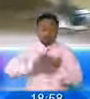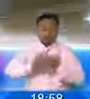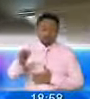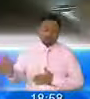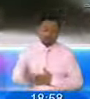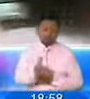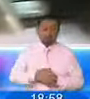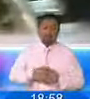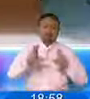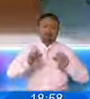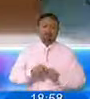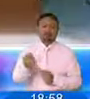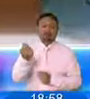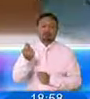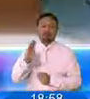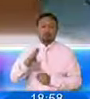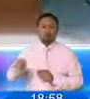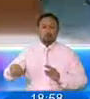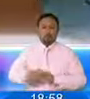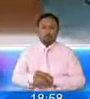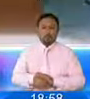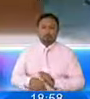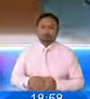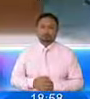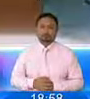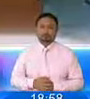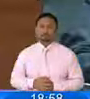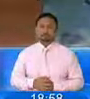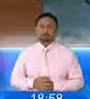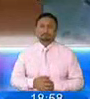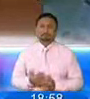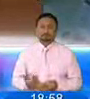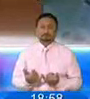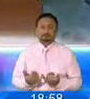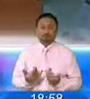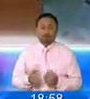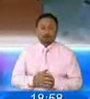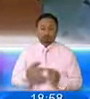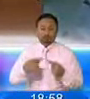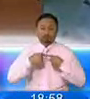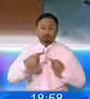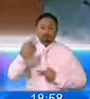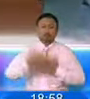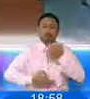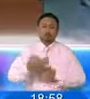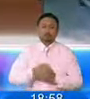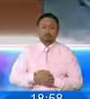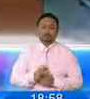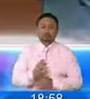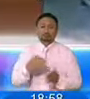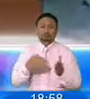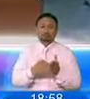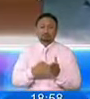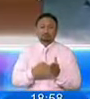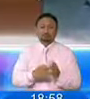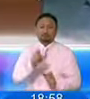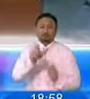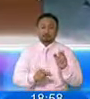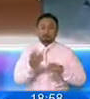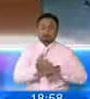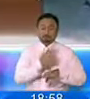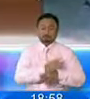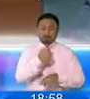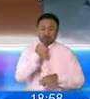supuesto delito de lavado. De esa manera se dicta el acto de llamamiento a juicio en contra de los referidos